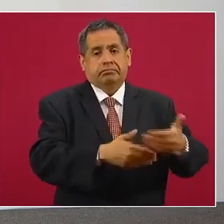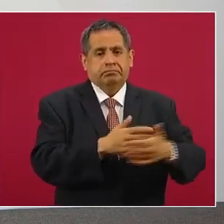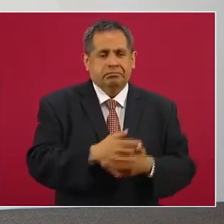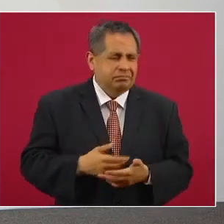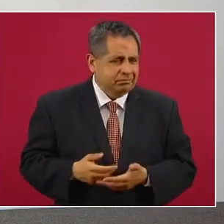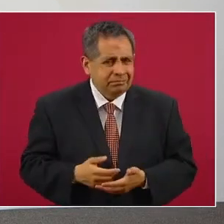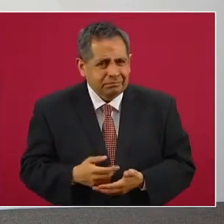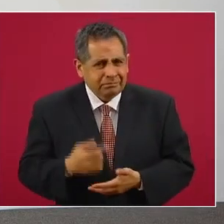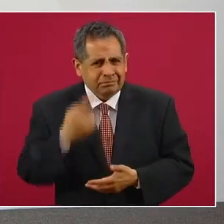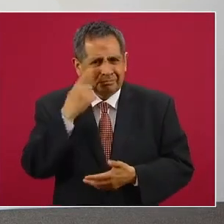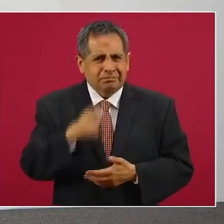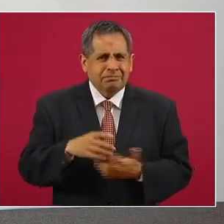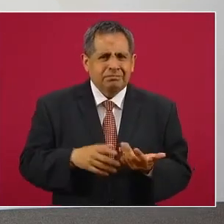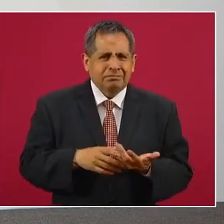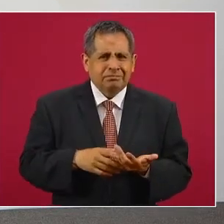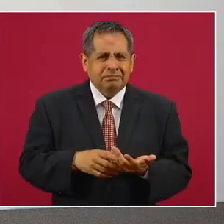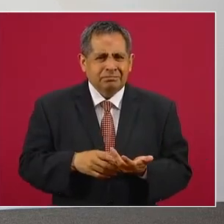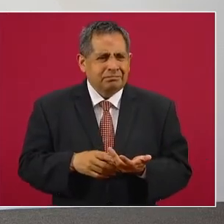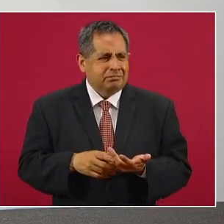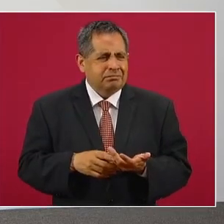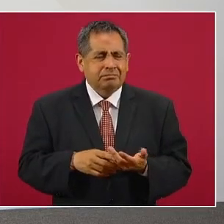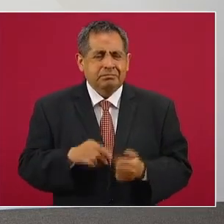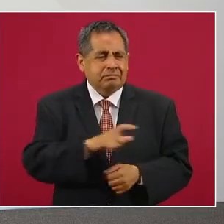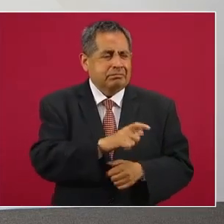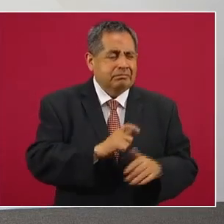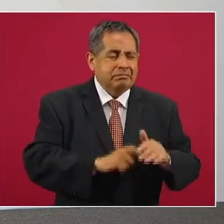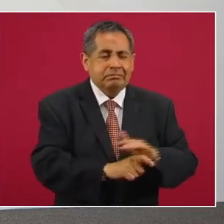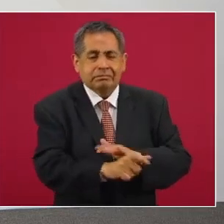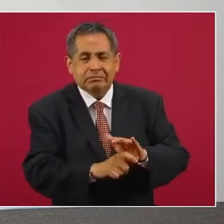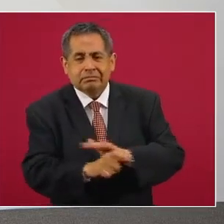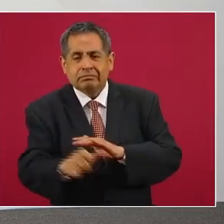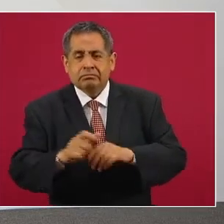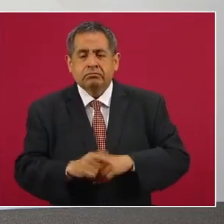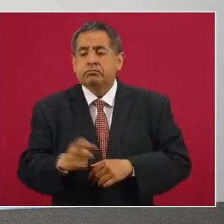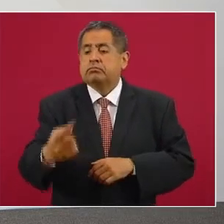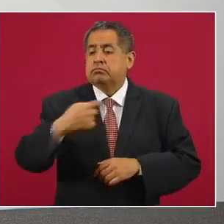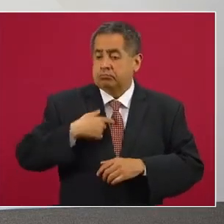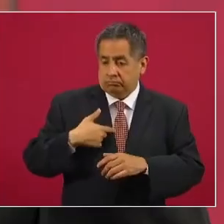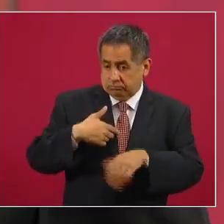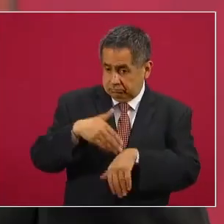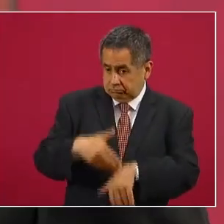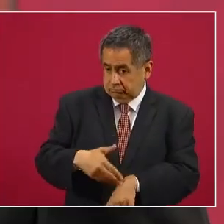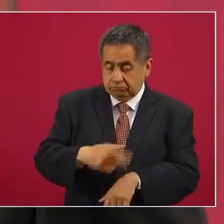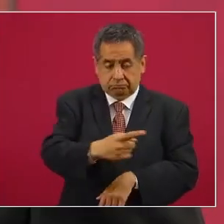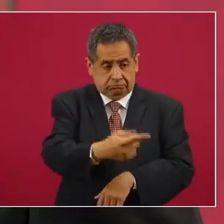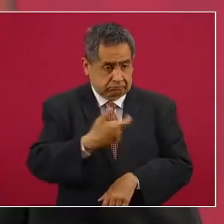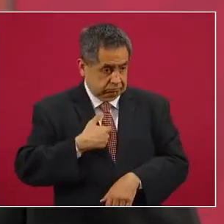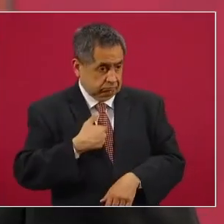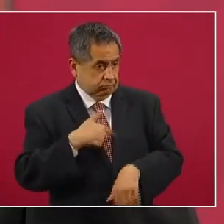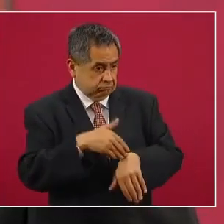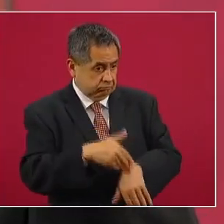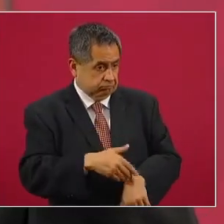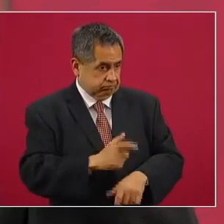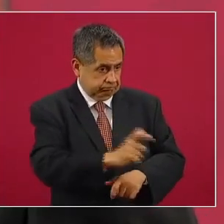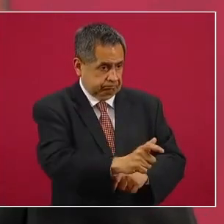cooptar, comprar conciencias, lealtades. Porfirio